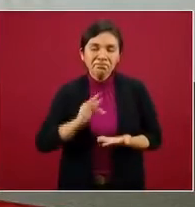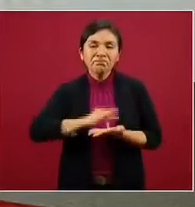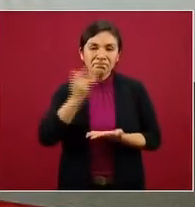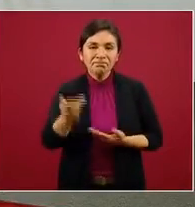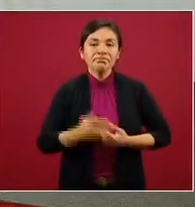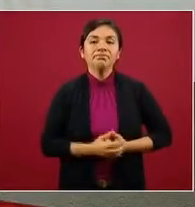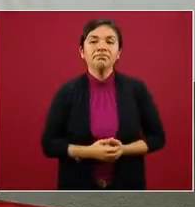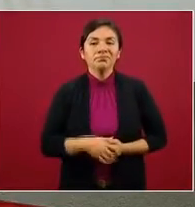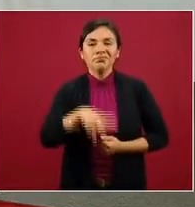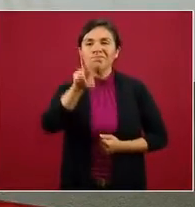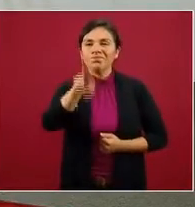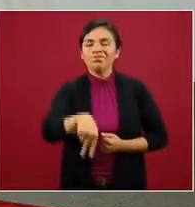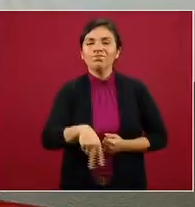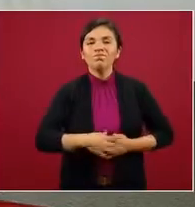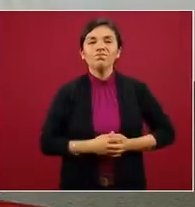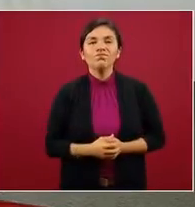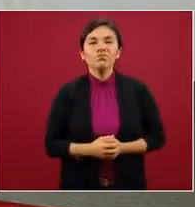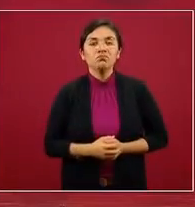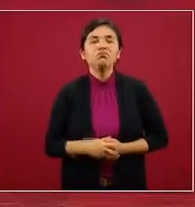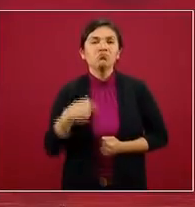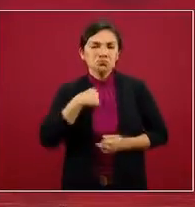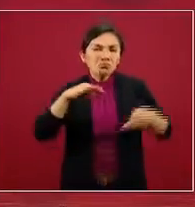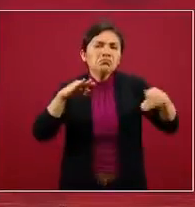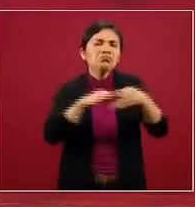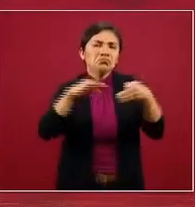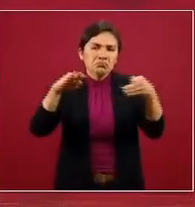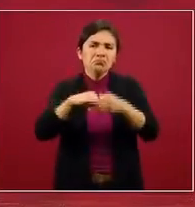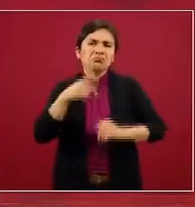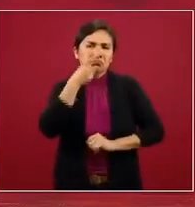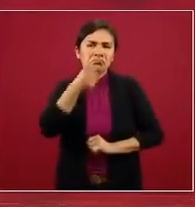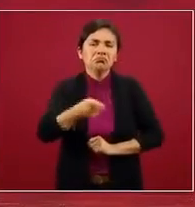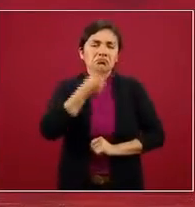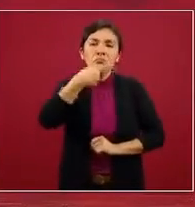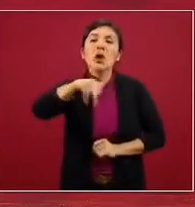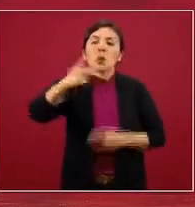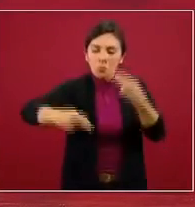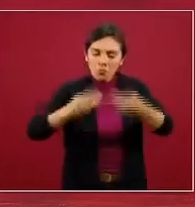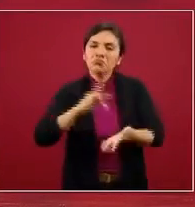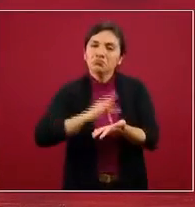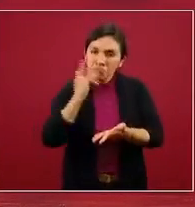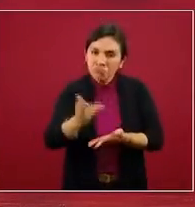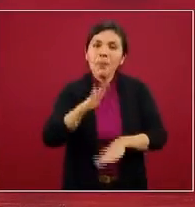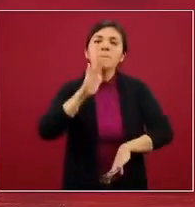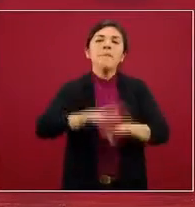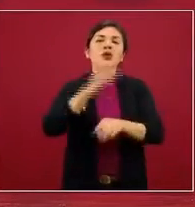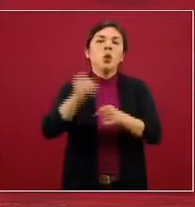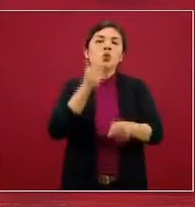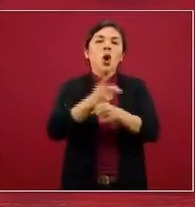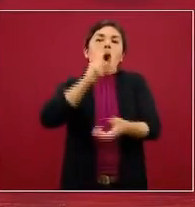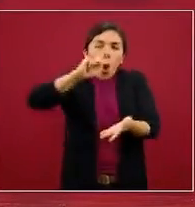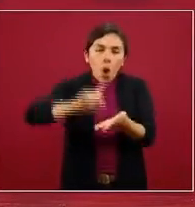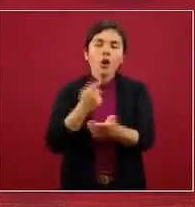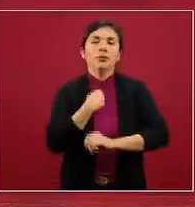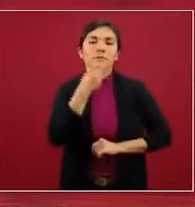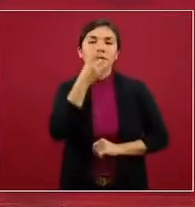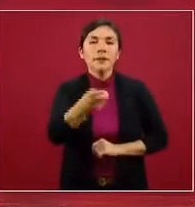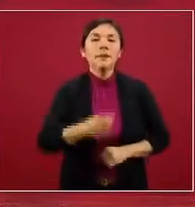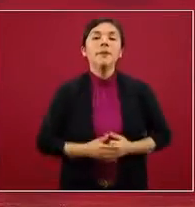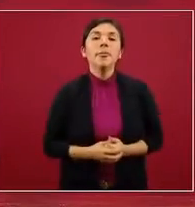Carlos. Efectivamente, lo hemos dicho varias veces, pero gracias por su pregunta que nos da oportunidad a volverlo a